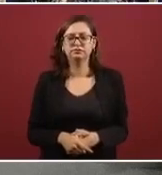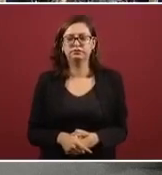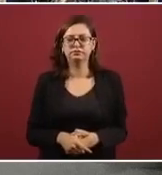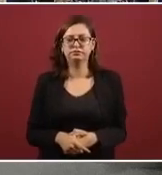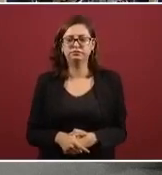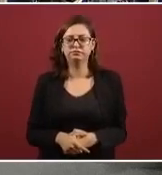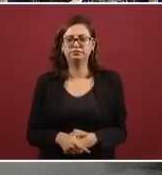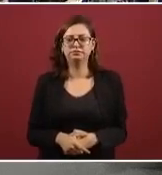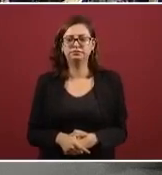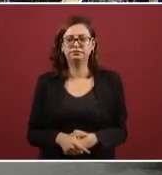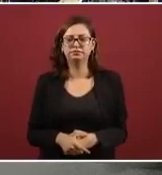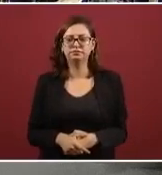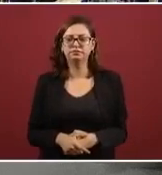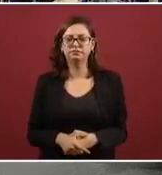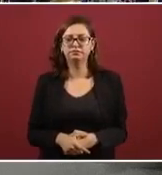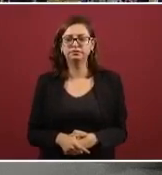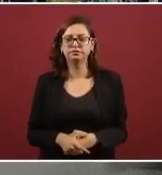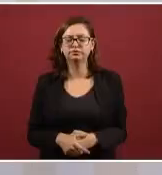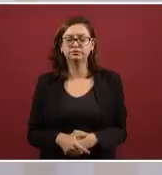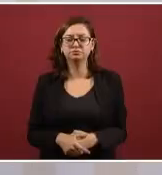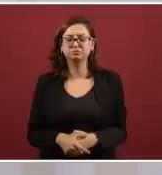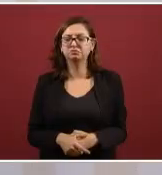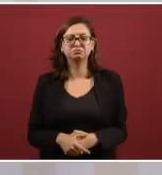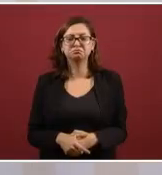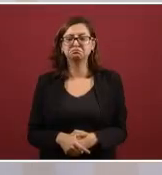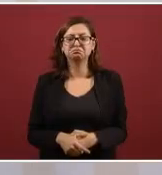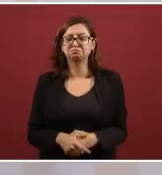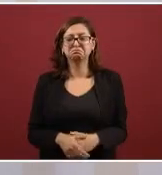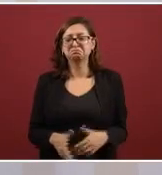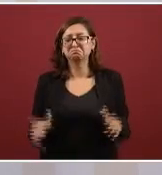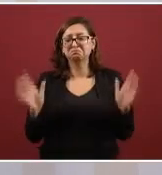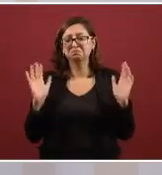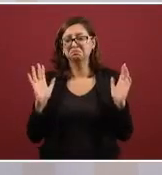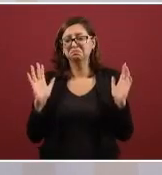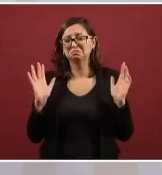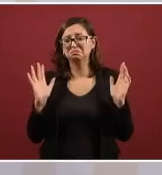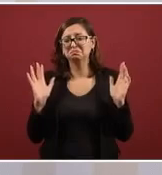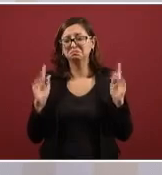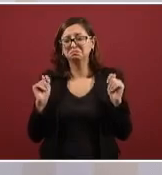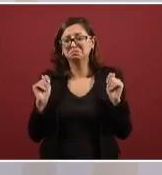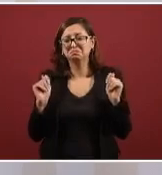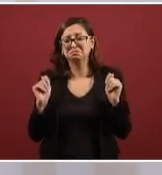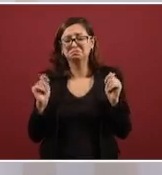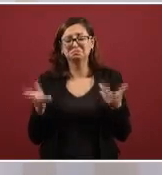No, porque no hay paranoia. O sea, ya les dije,